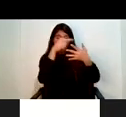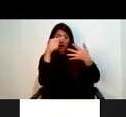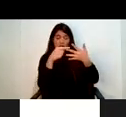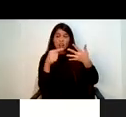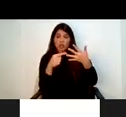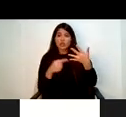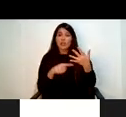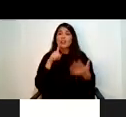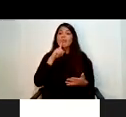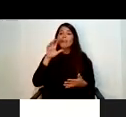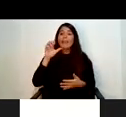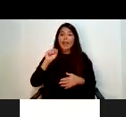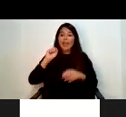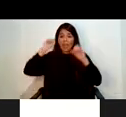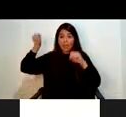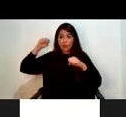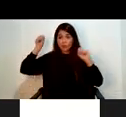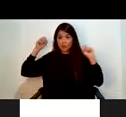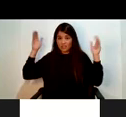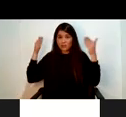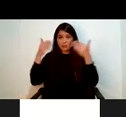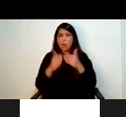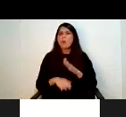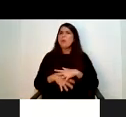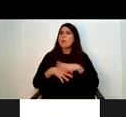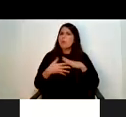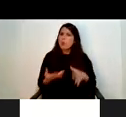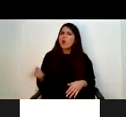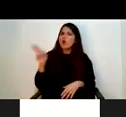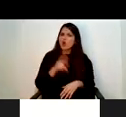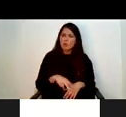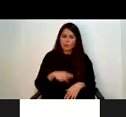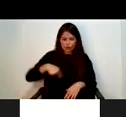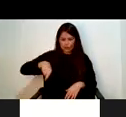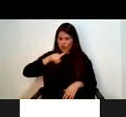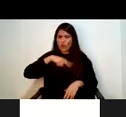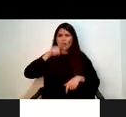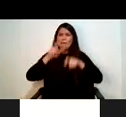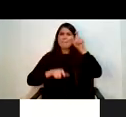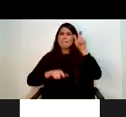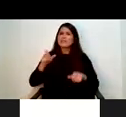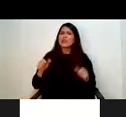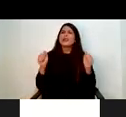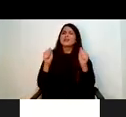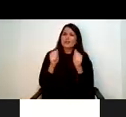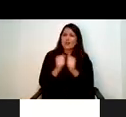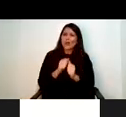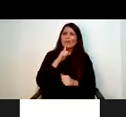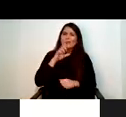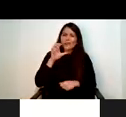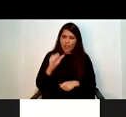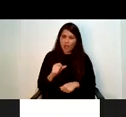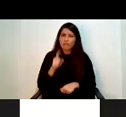sea, es muy frecuente, yo creo que todas las personas con TEA van a tener